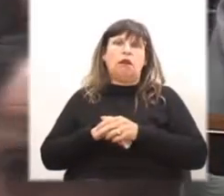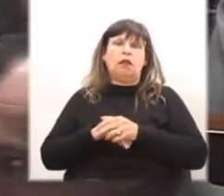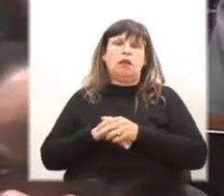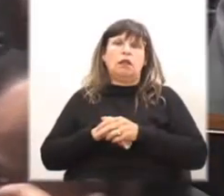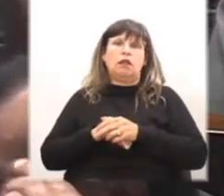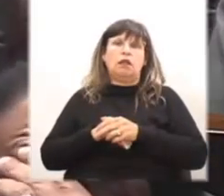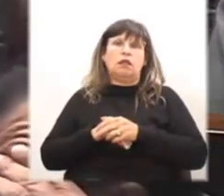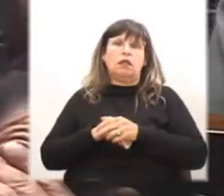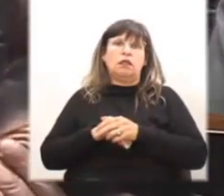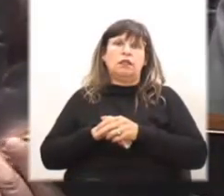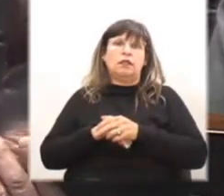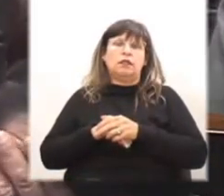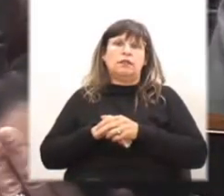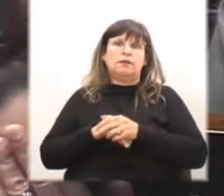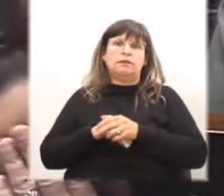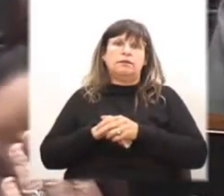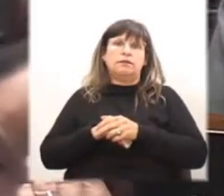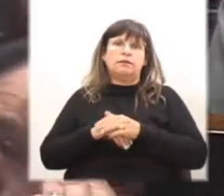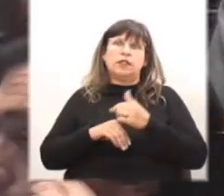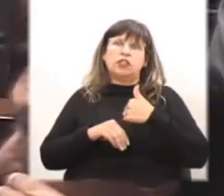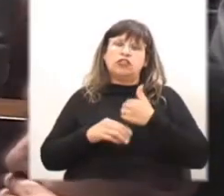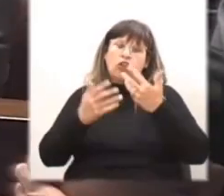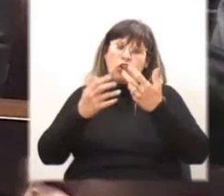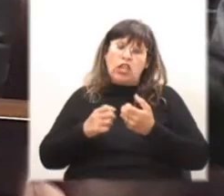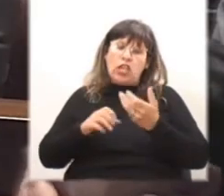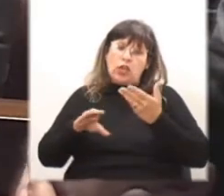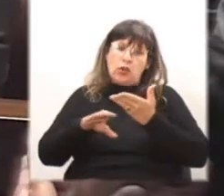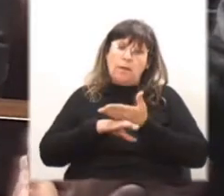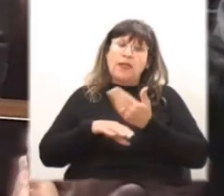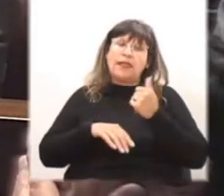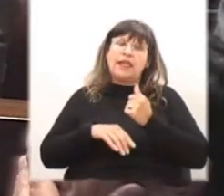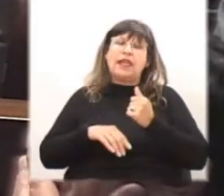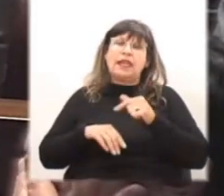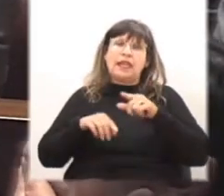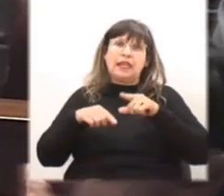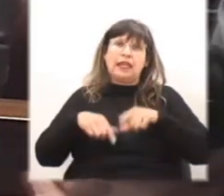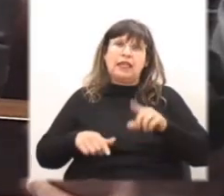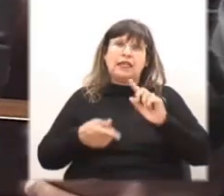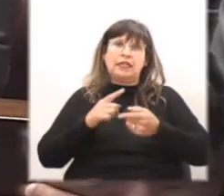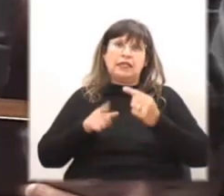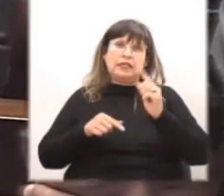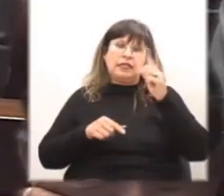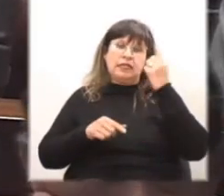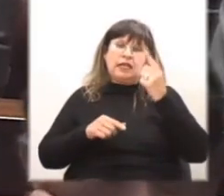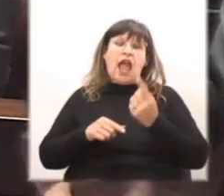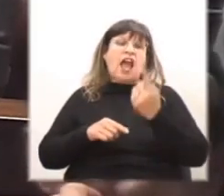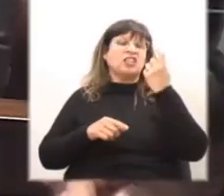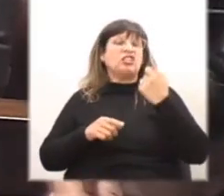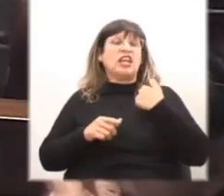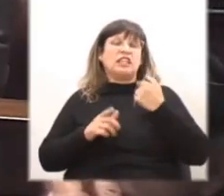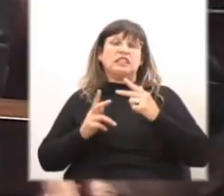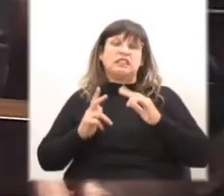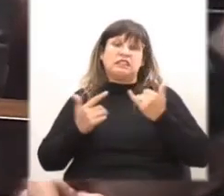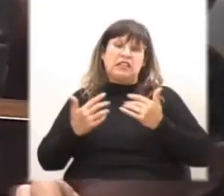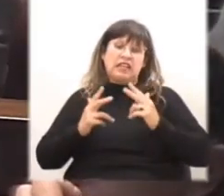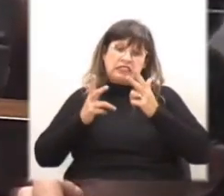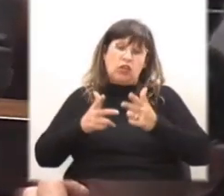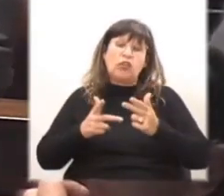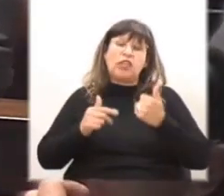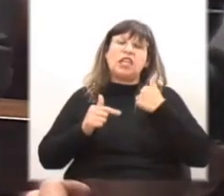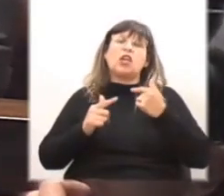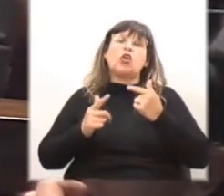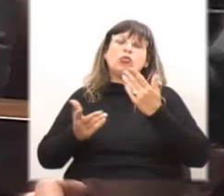presidente, a que quiero pedirle al señor canciller, ya se lo manifesté ayer en la charla privada que